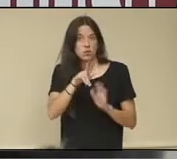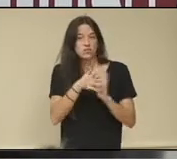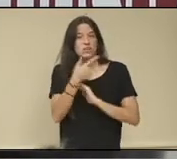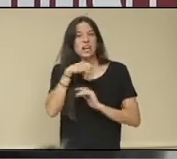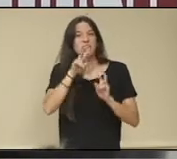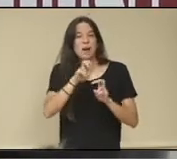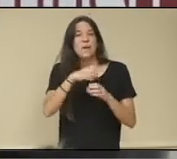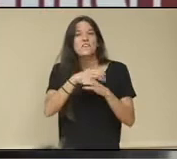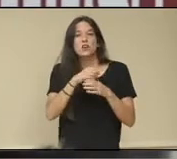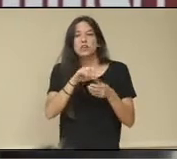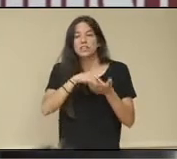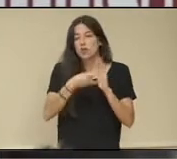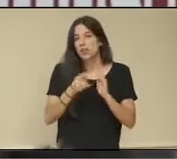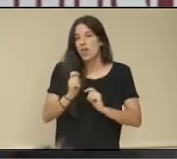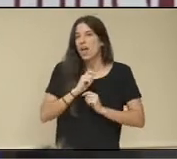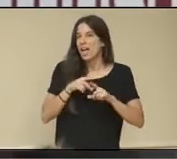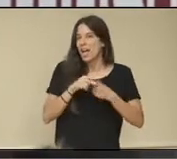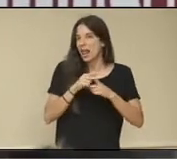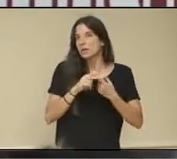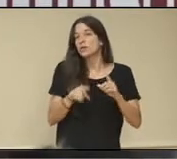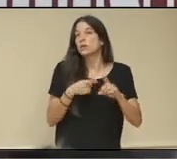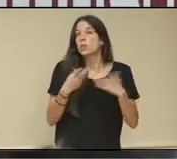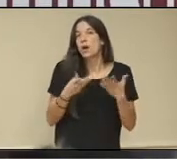da herramientas para hacer estas cosas.